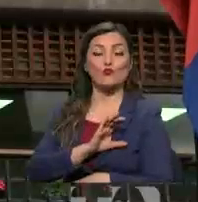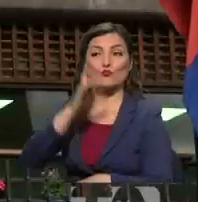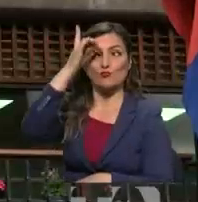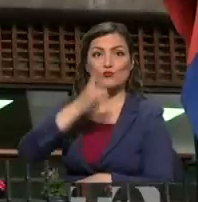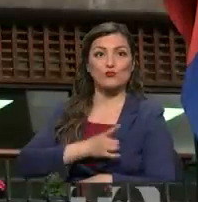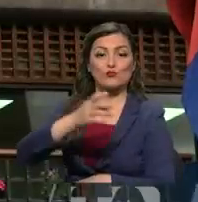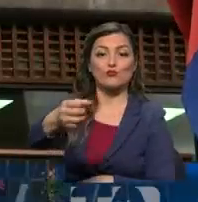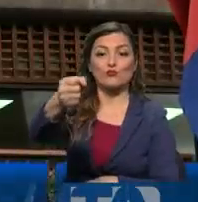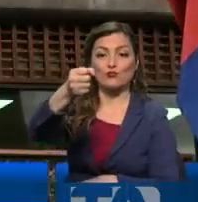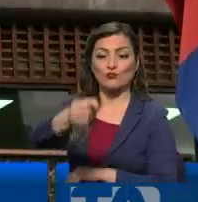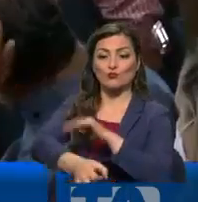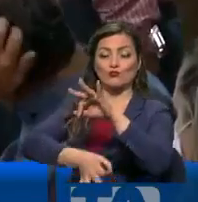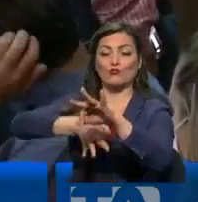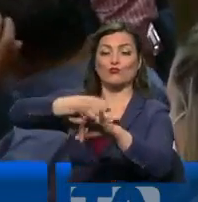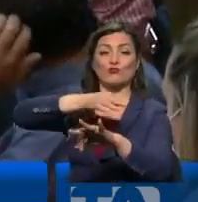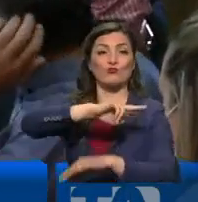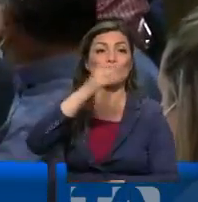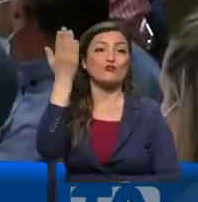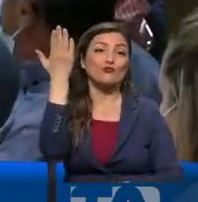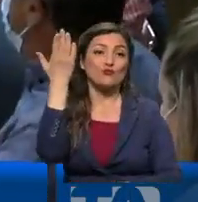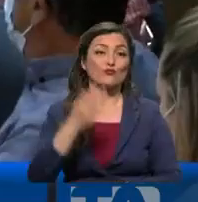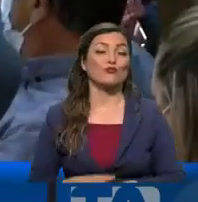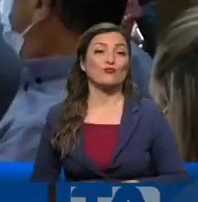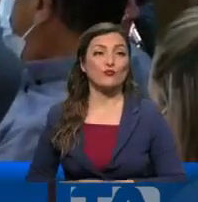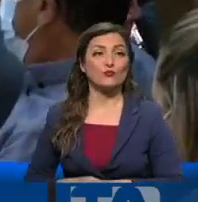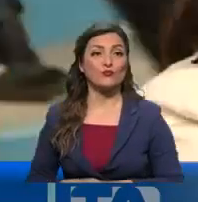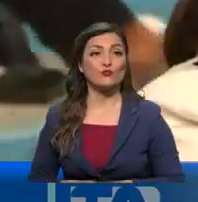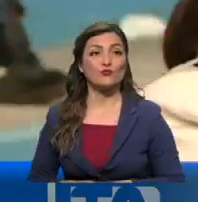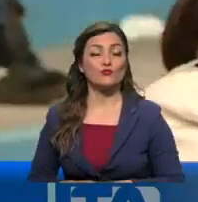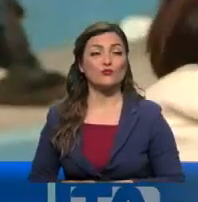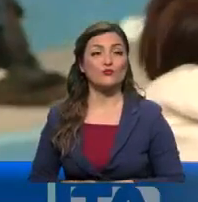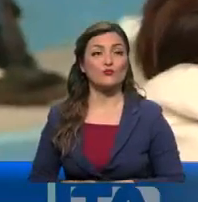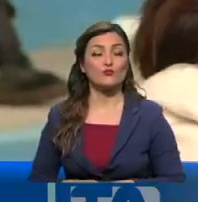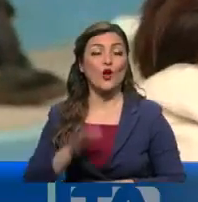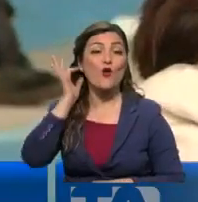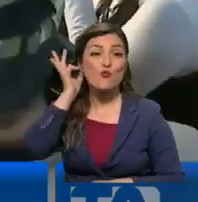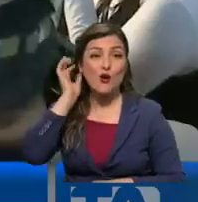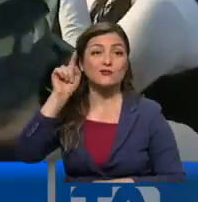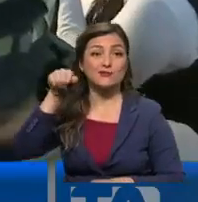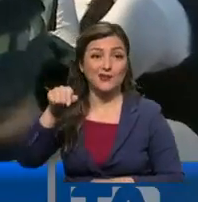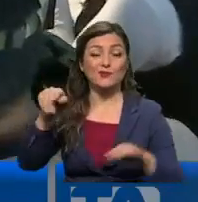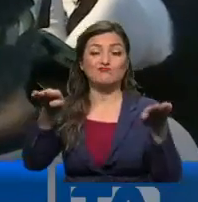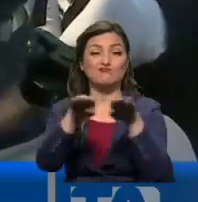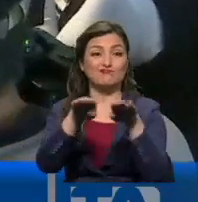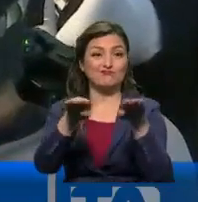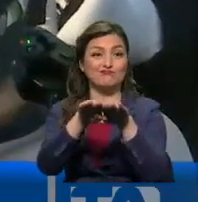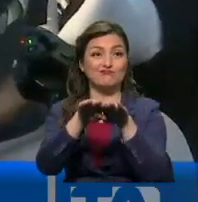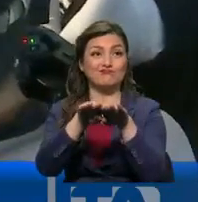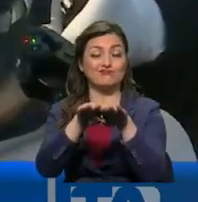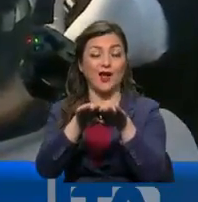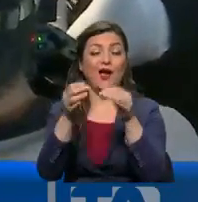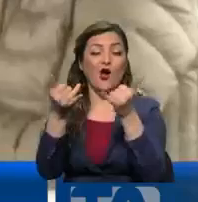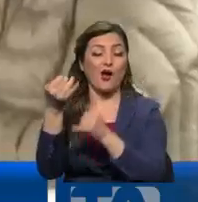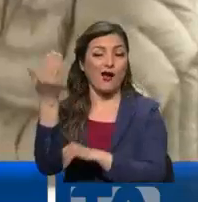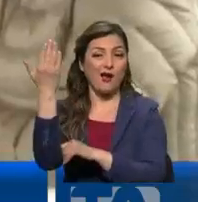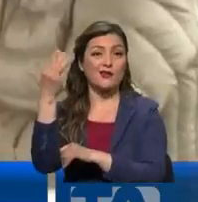a elegir al reemplazo de Santiago Guarderas en la vicealcaldía. Será una mujer por el tema de paridad, dijo el ahora